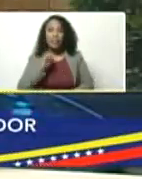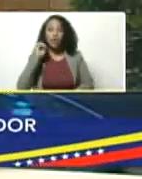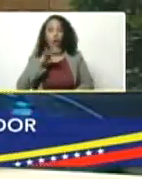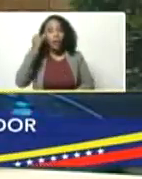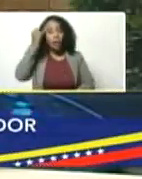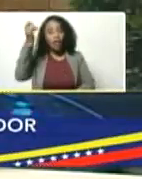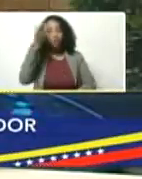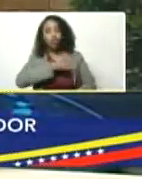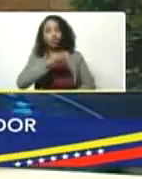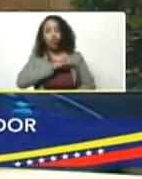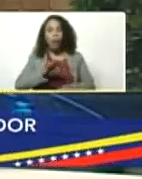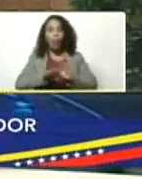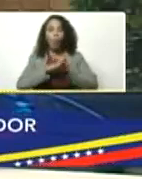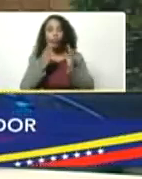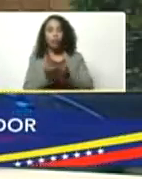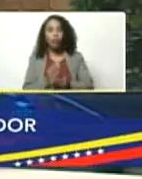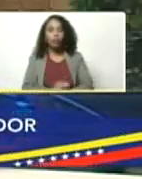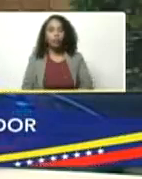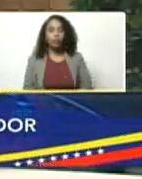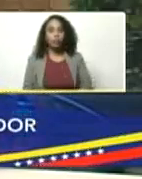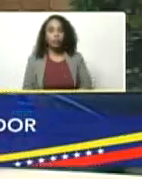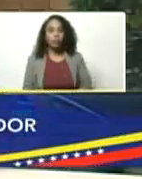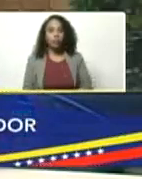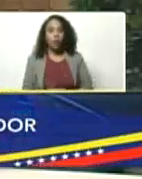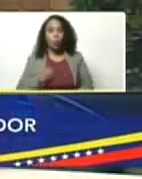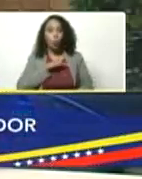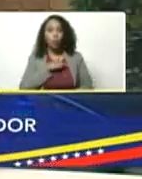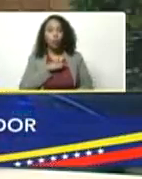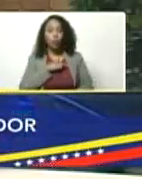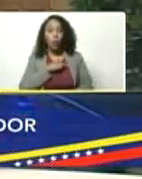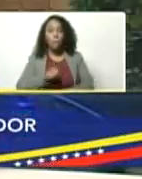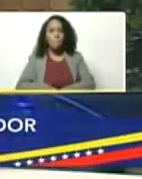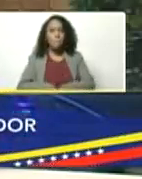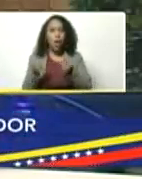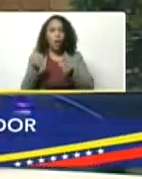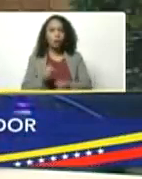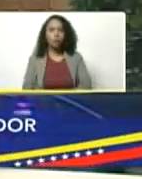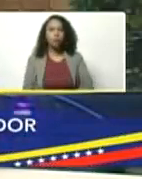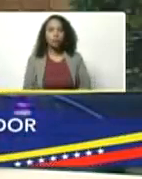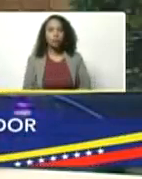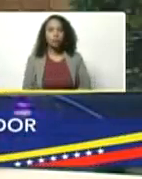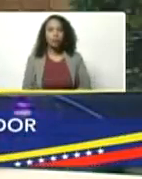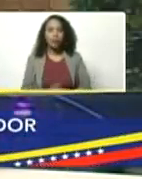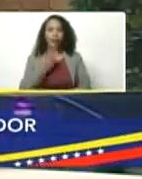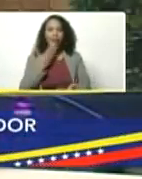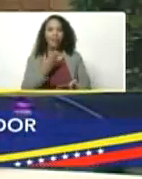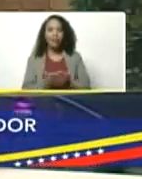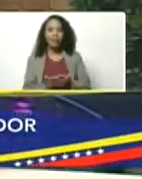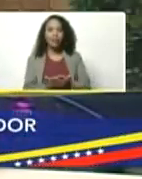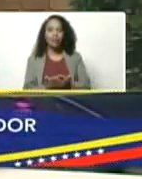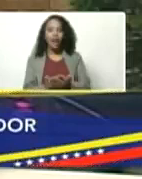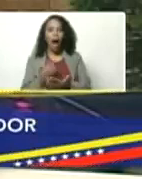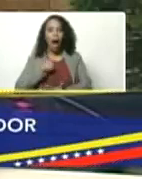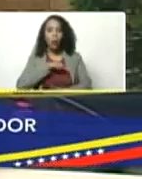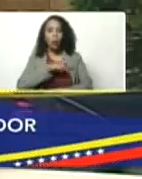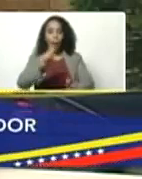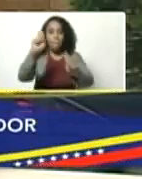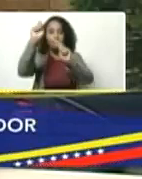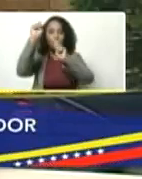ideas socialistas del mundo. Nosotros hemos roto, gracias a nuestra